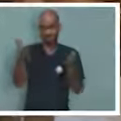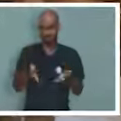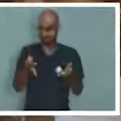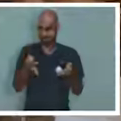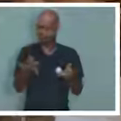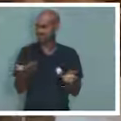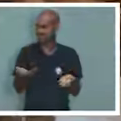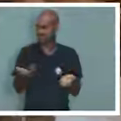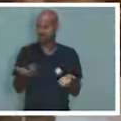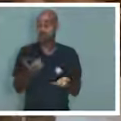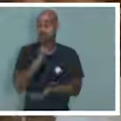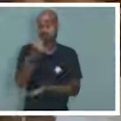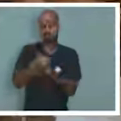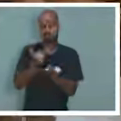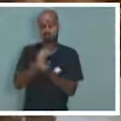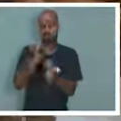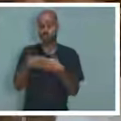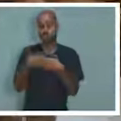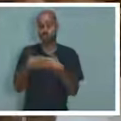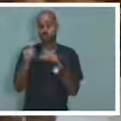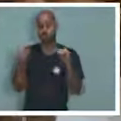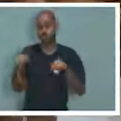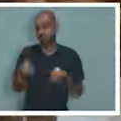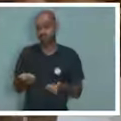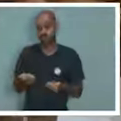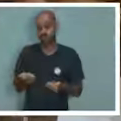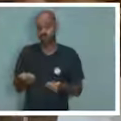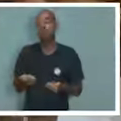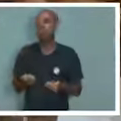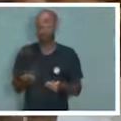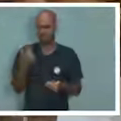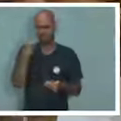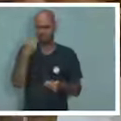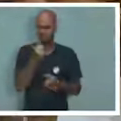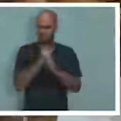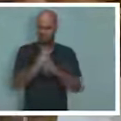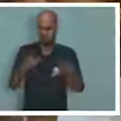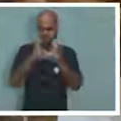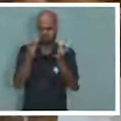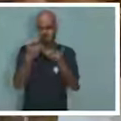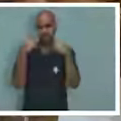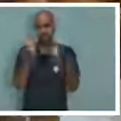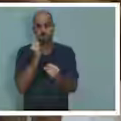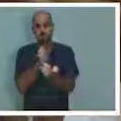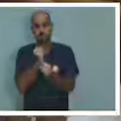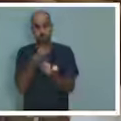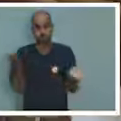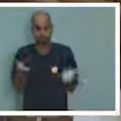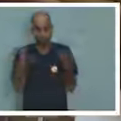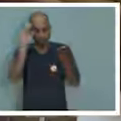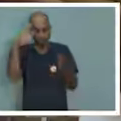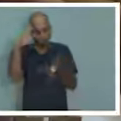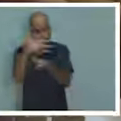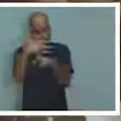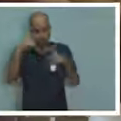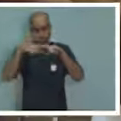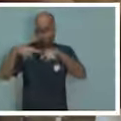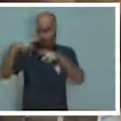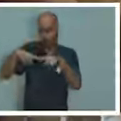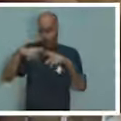la Unidad Empresarial de Base Genética El Jiwe es un claro ejemplo de la importancia que tiene el desarrollo de la ciencia y la calidad y la